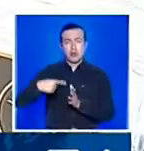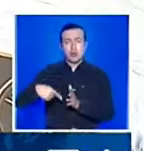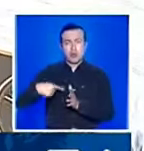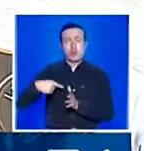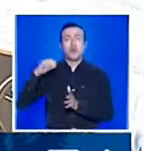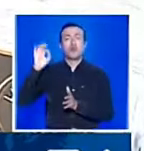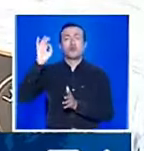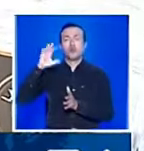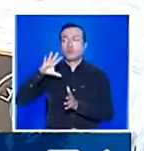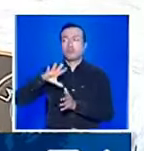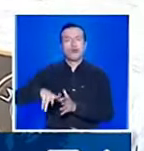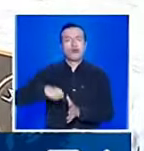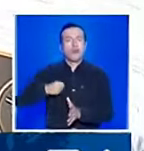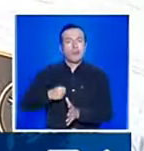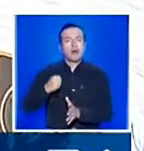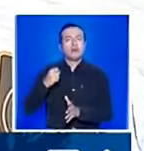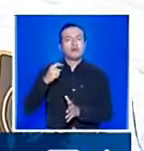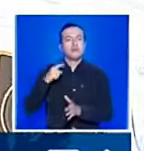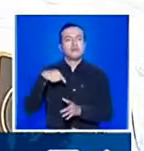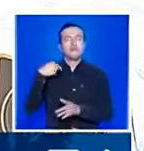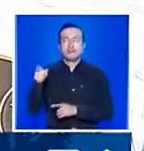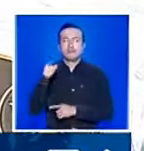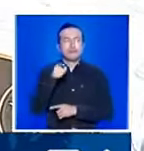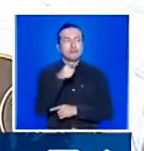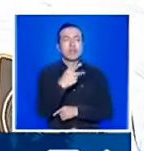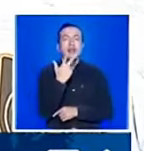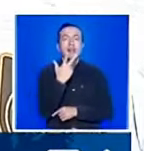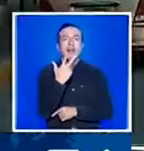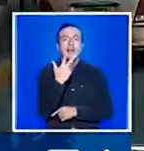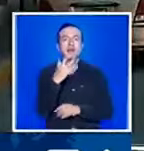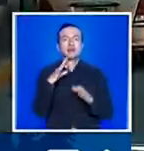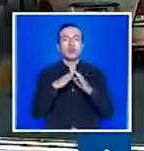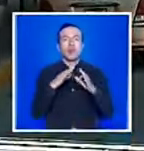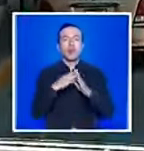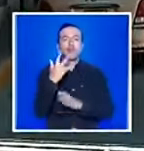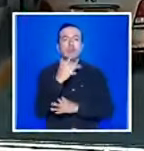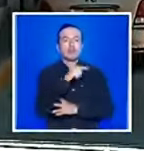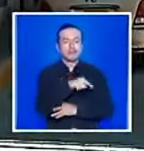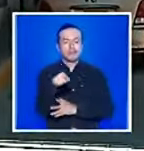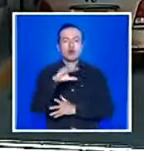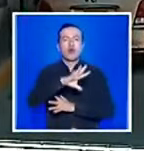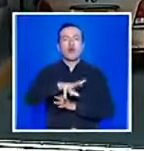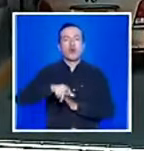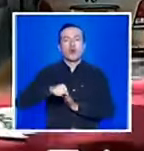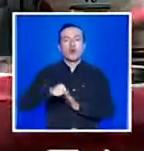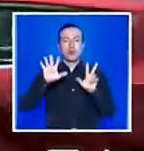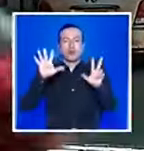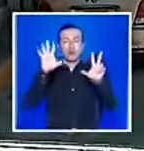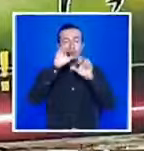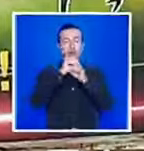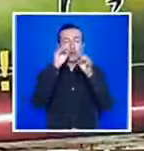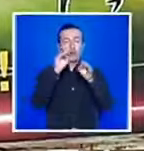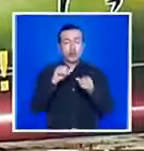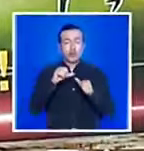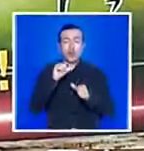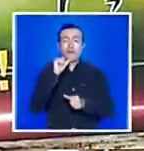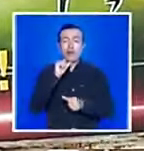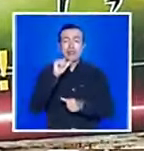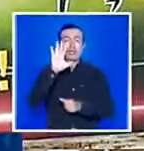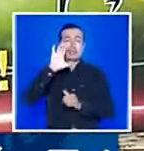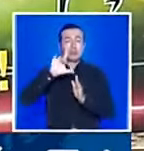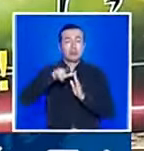incluso había habido tres robos de generadores aquí en el sector de Tumbaco. Ocurrió cerca de las 8 de la noche, cuando faltaban 5